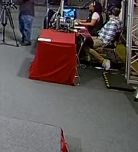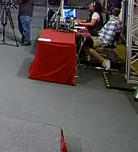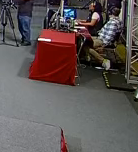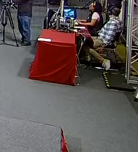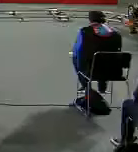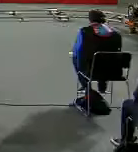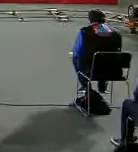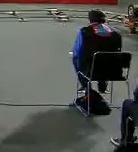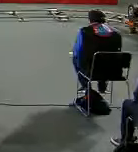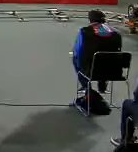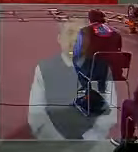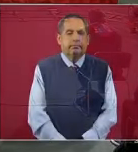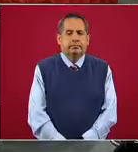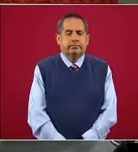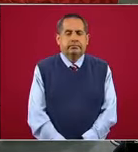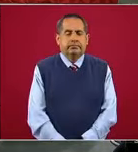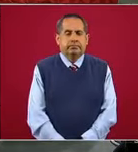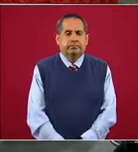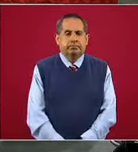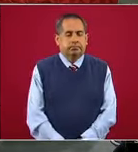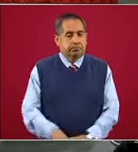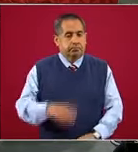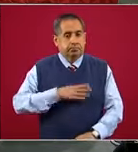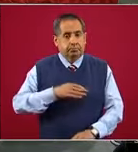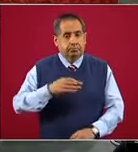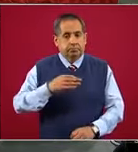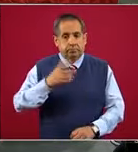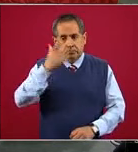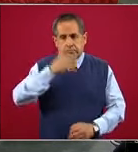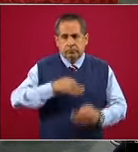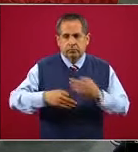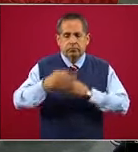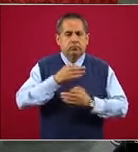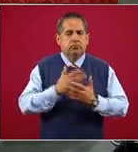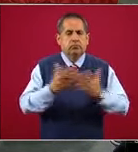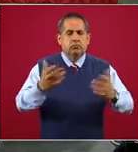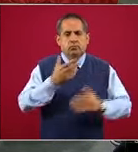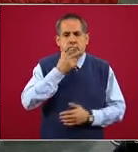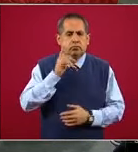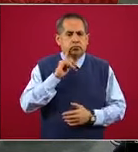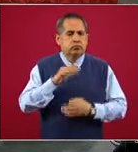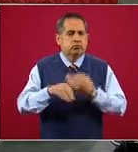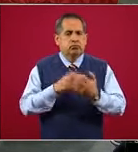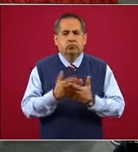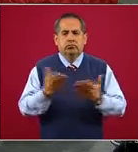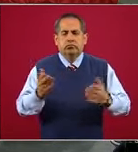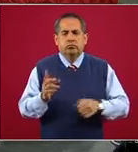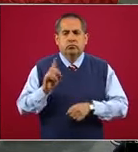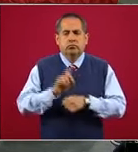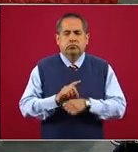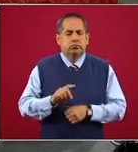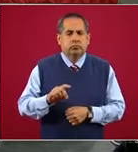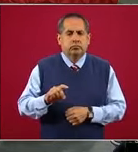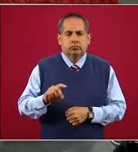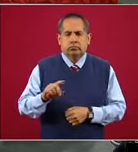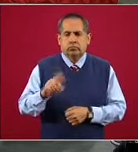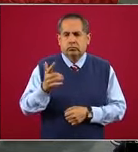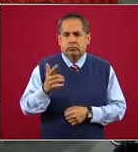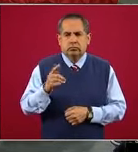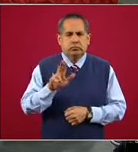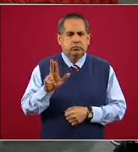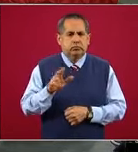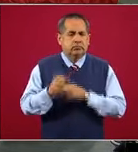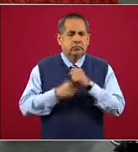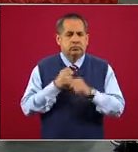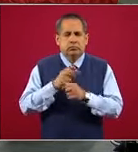Muy buenas noches, tengan todas y todos ustedes. Son las 19 horas del martes 14 de julio de